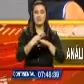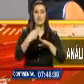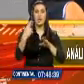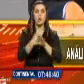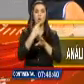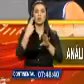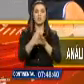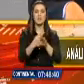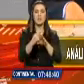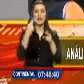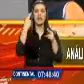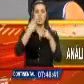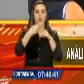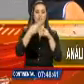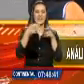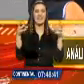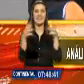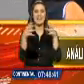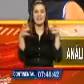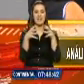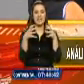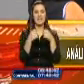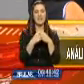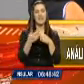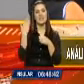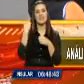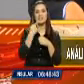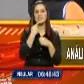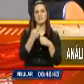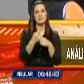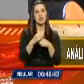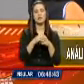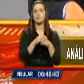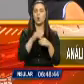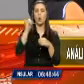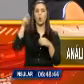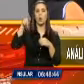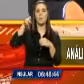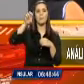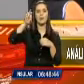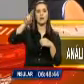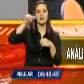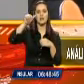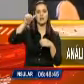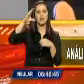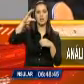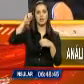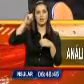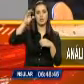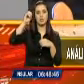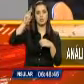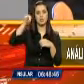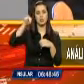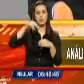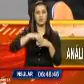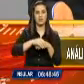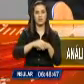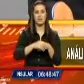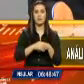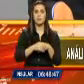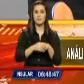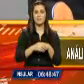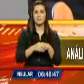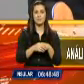el término de guerra. Antes decían que es operación. Aquí la gente decía, bueno, ¿qué